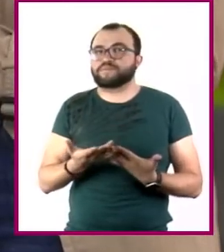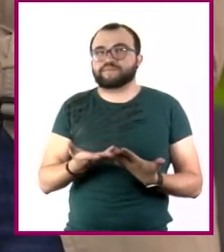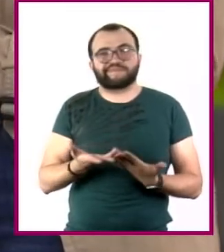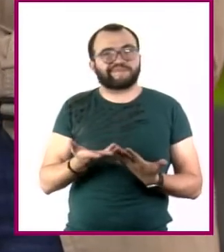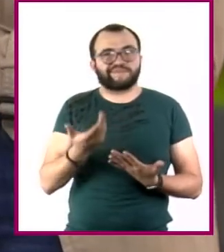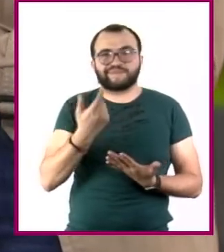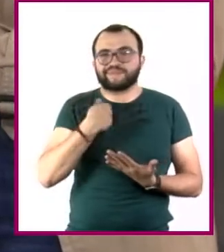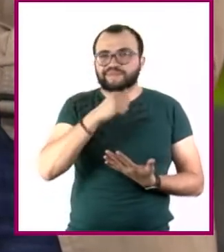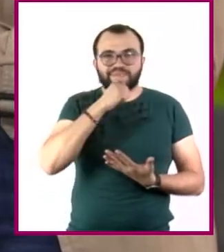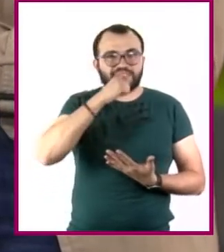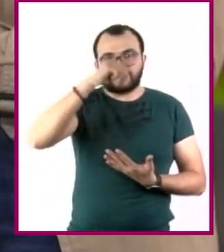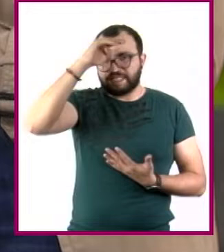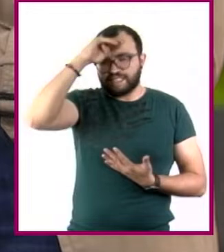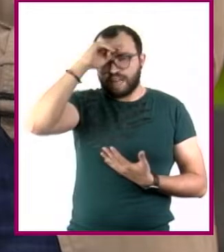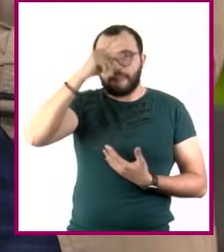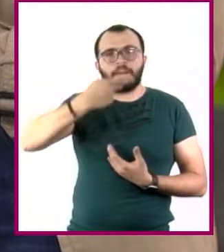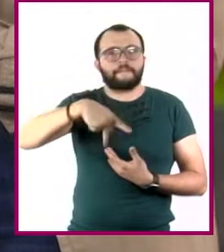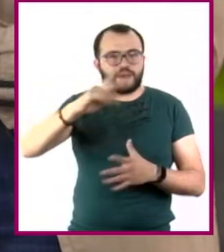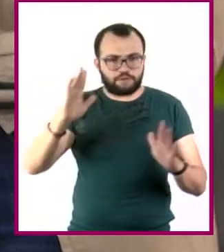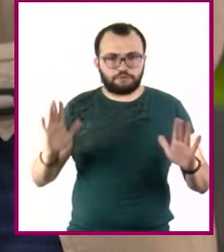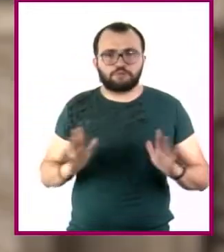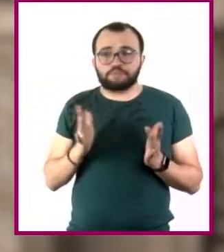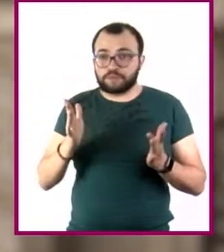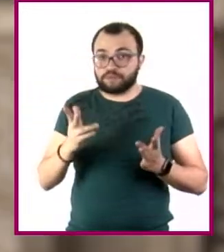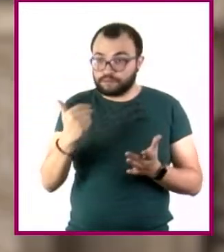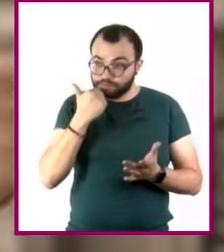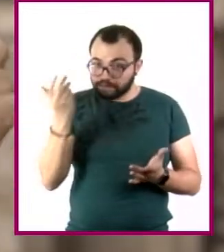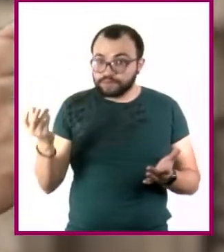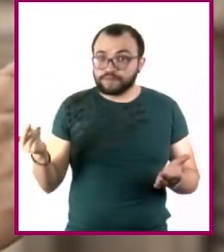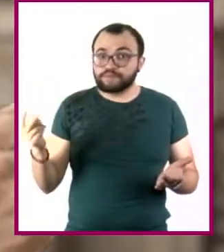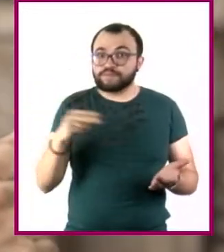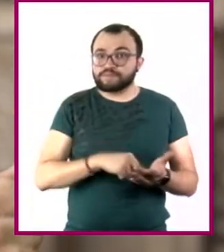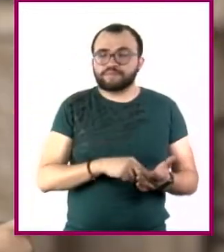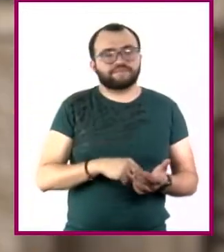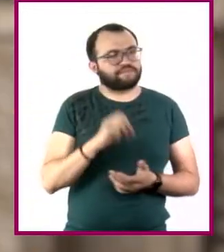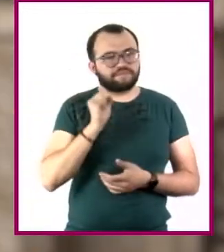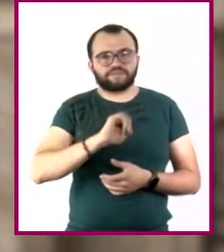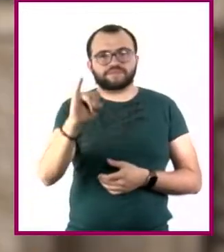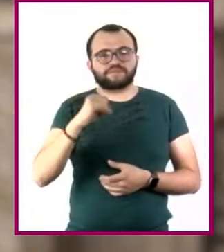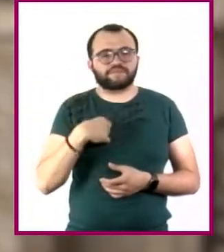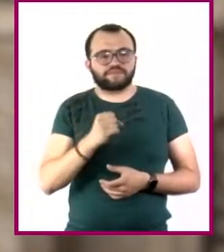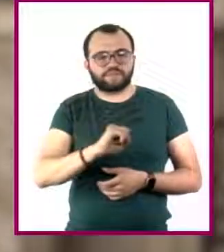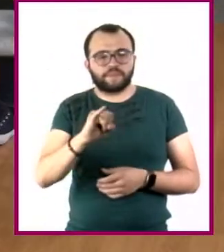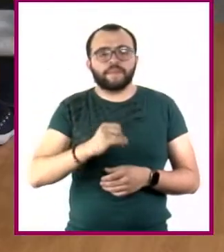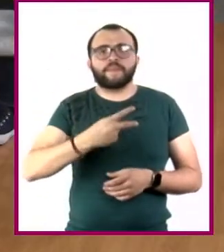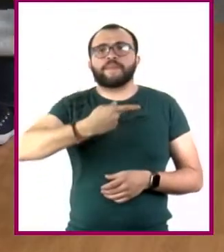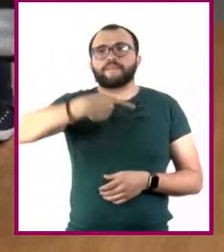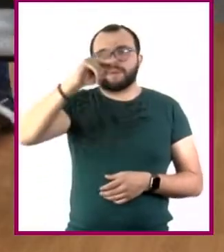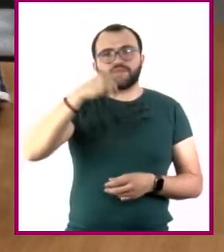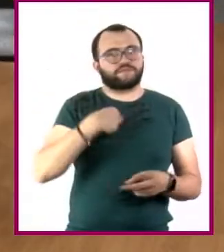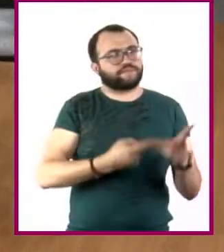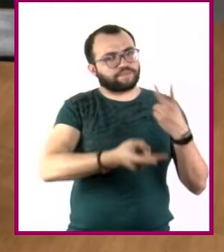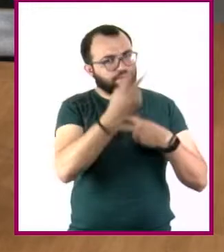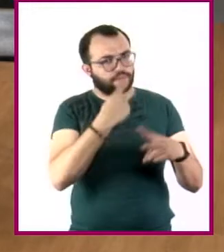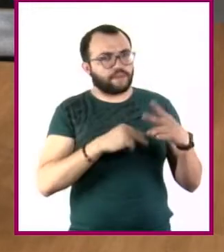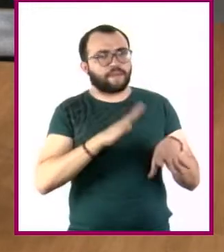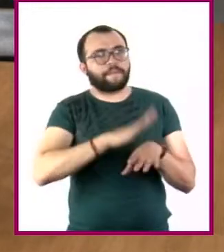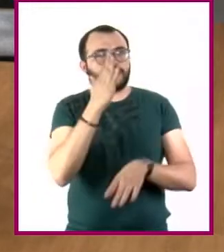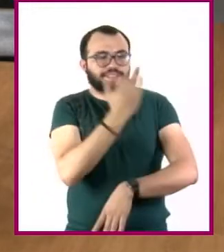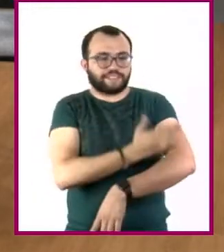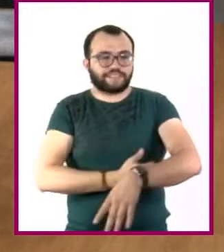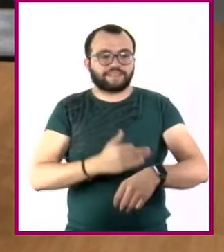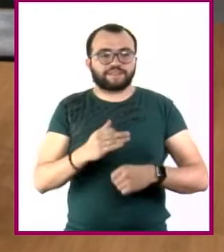será una sorpresa. ¿Le entran? Pues... Sí le entramos, pero volvemos más tarde. Es